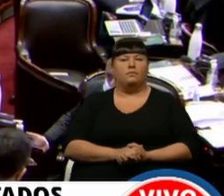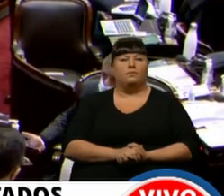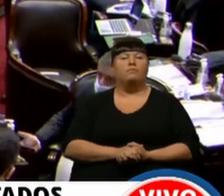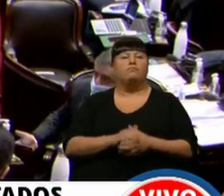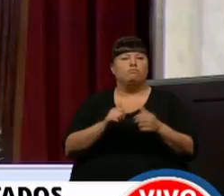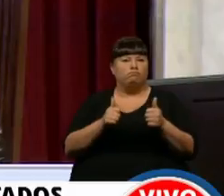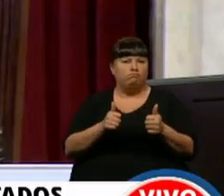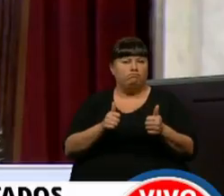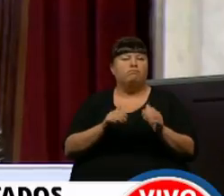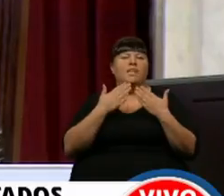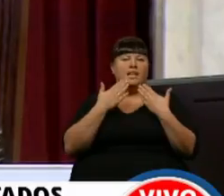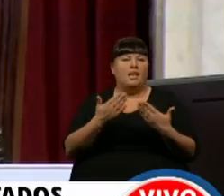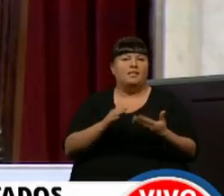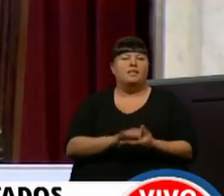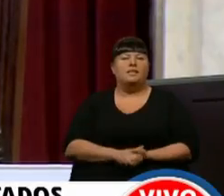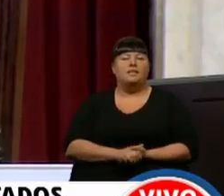bien gracias